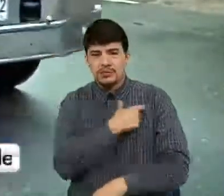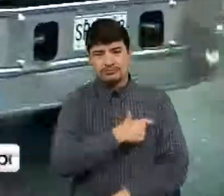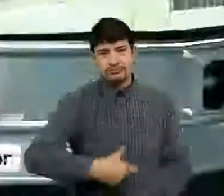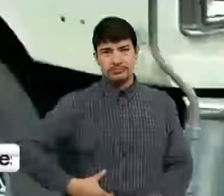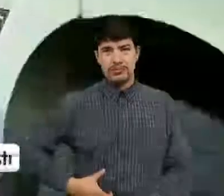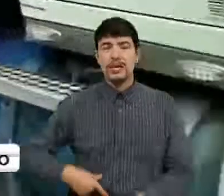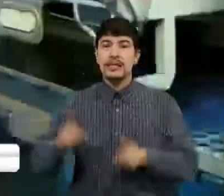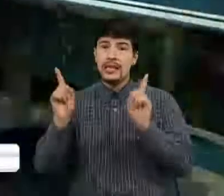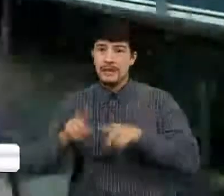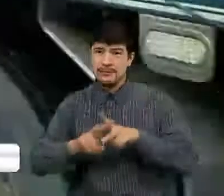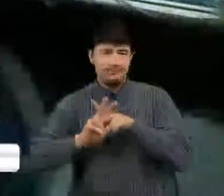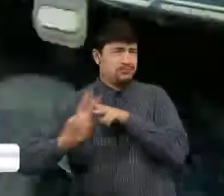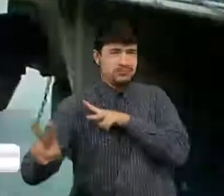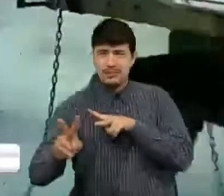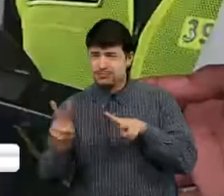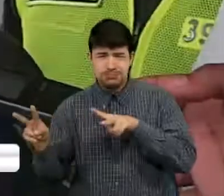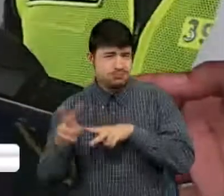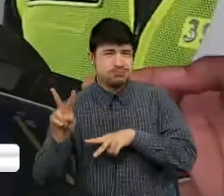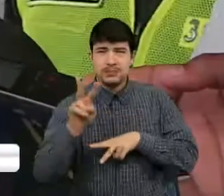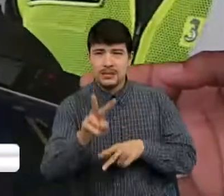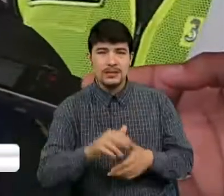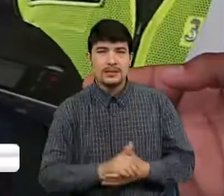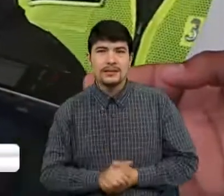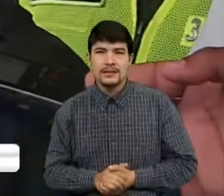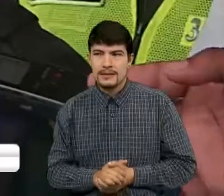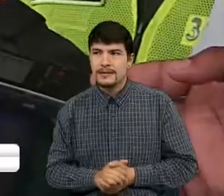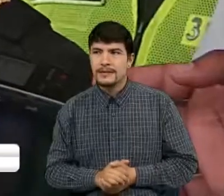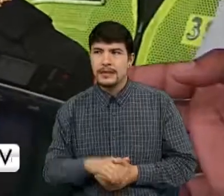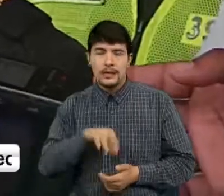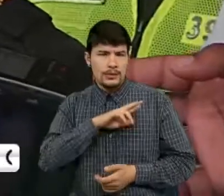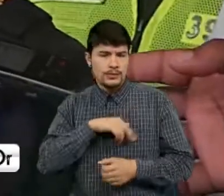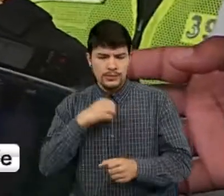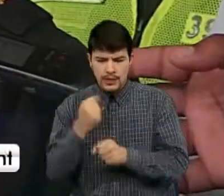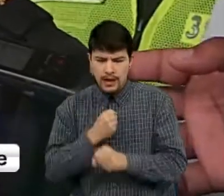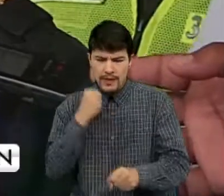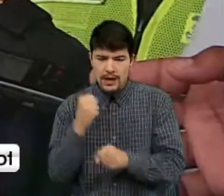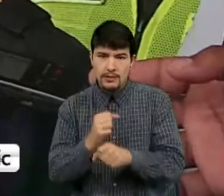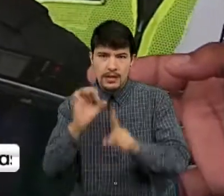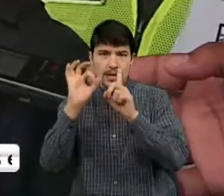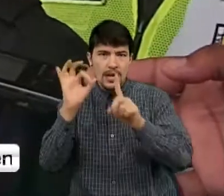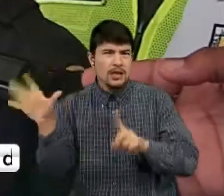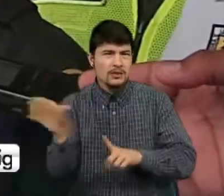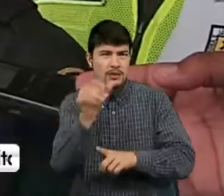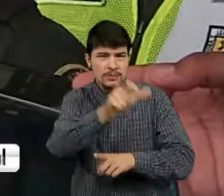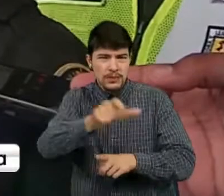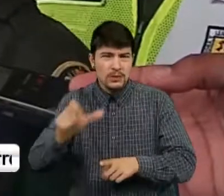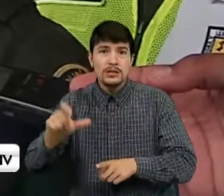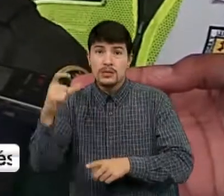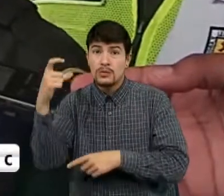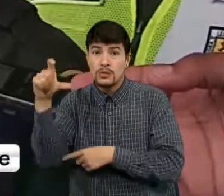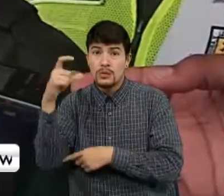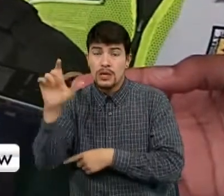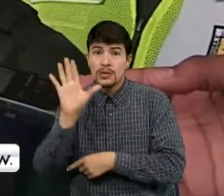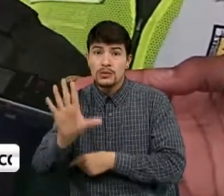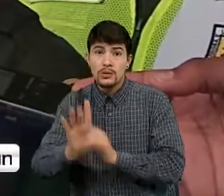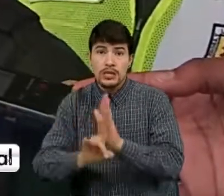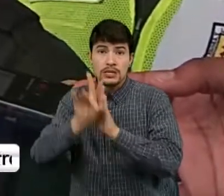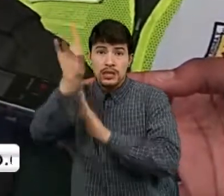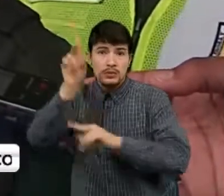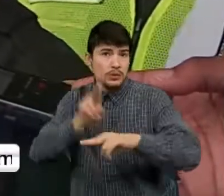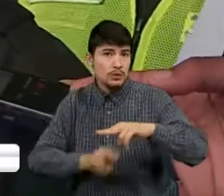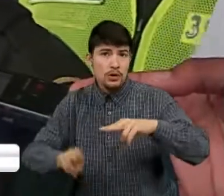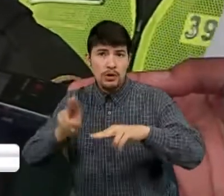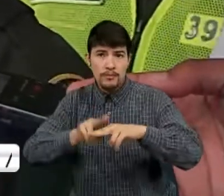y excedieron la velocidad permitida y estamos trabajando y garantizando el hato los cucuteños que su desarrollo normal